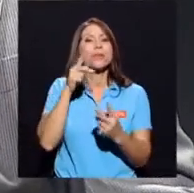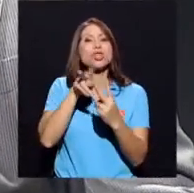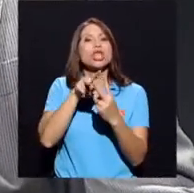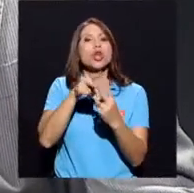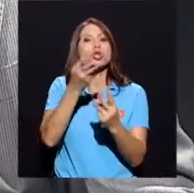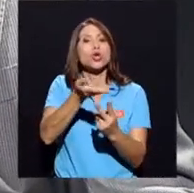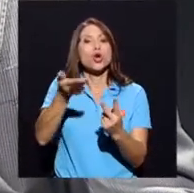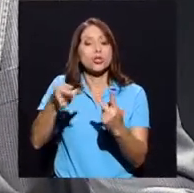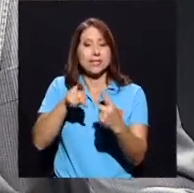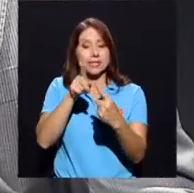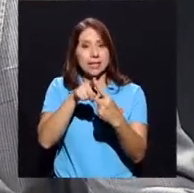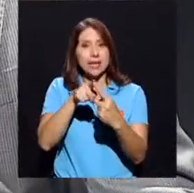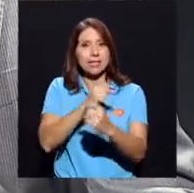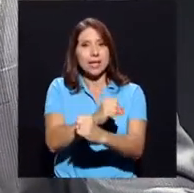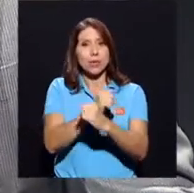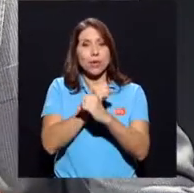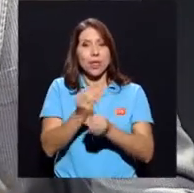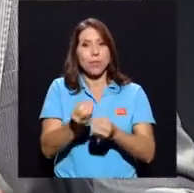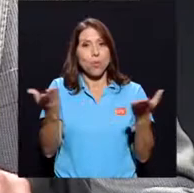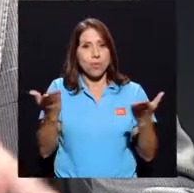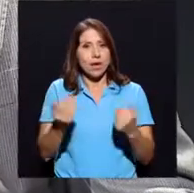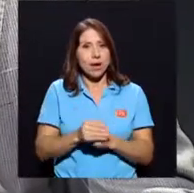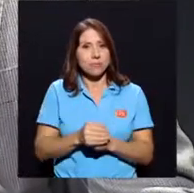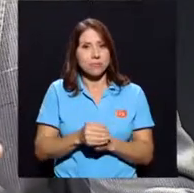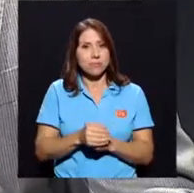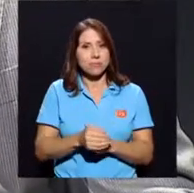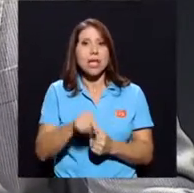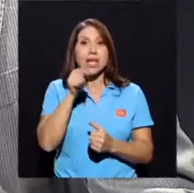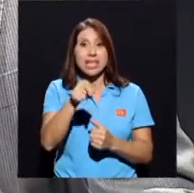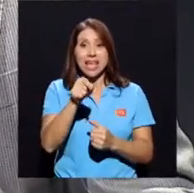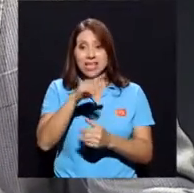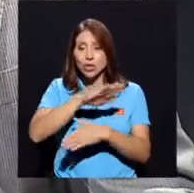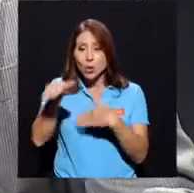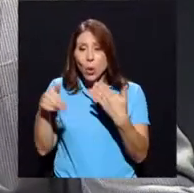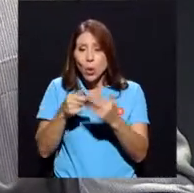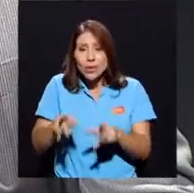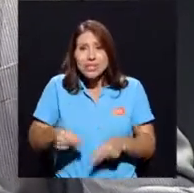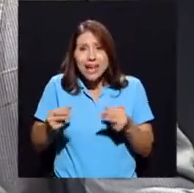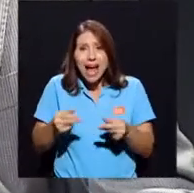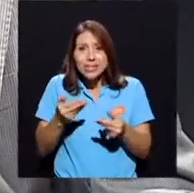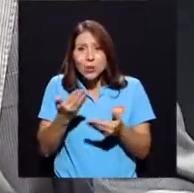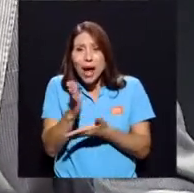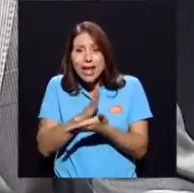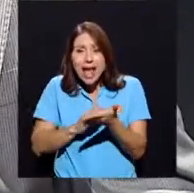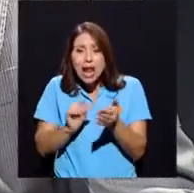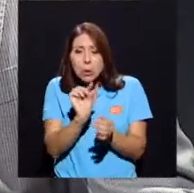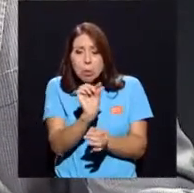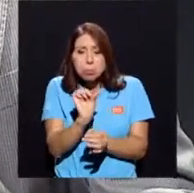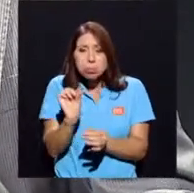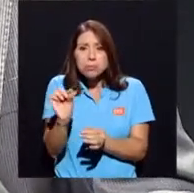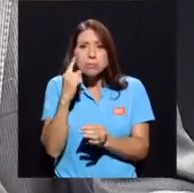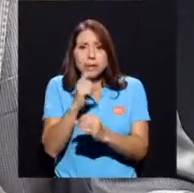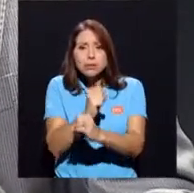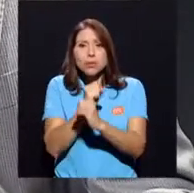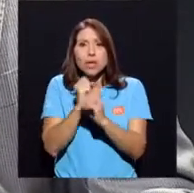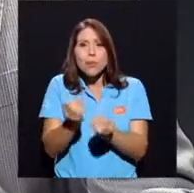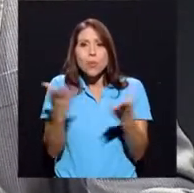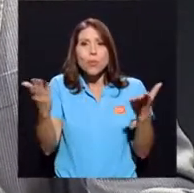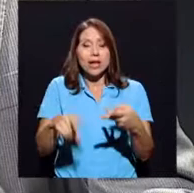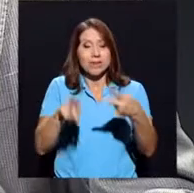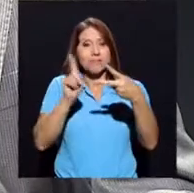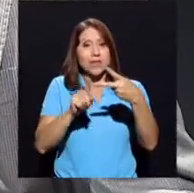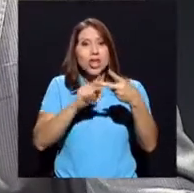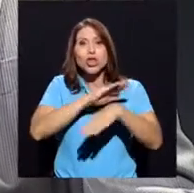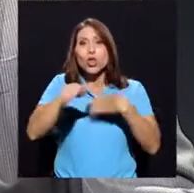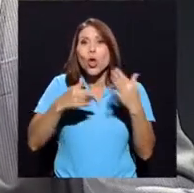esté pública que hay algo de todo ese gasto predeterminado un pedacito para seguridad pública y todo lo que tiene que ver con el resto de la función